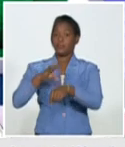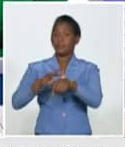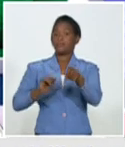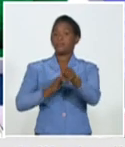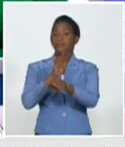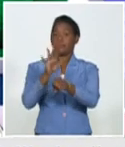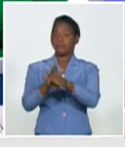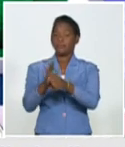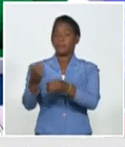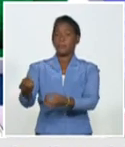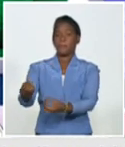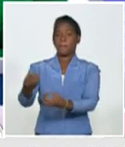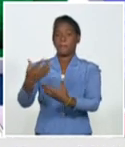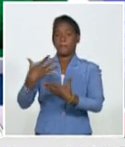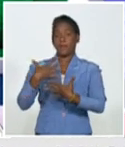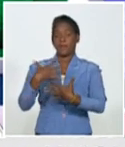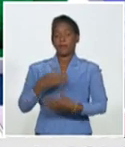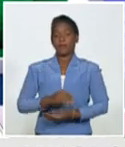diagnosticado